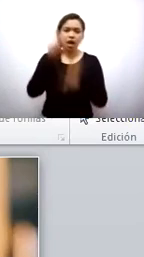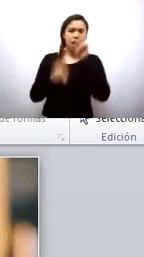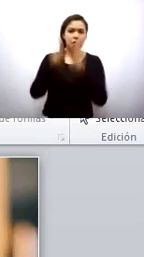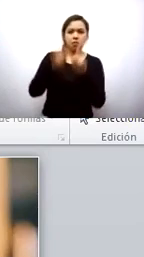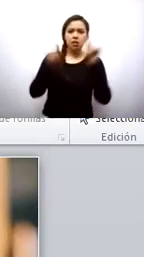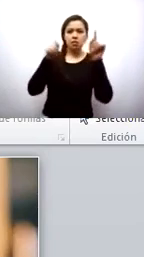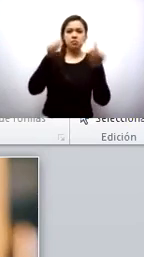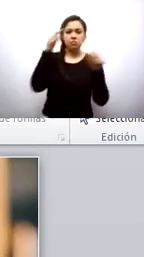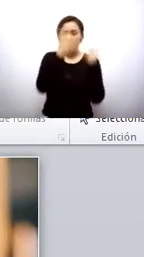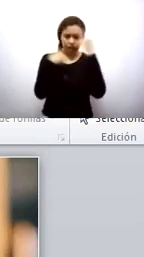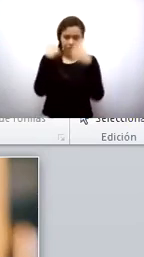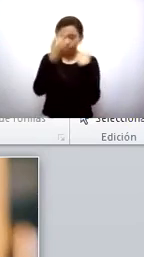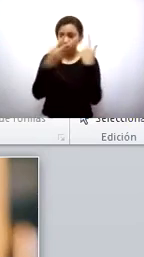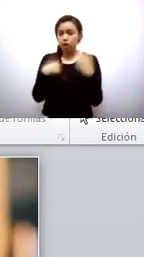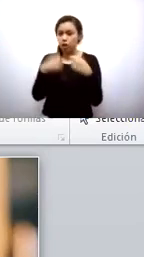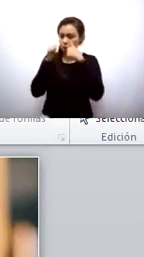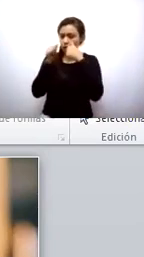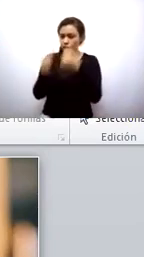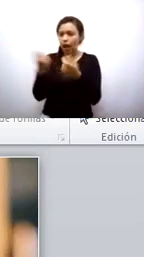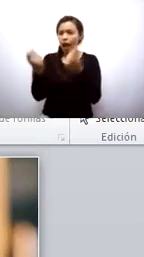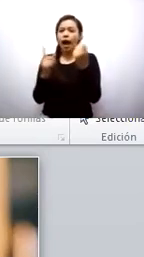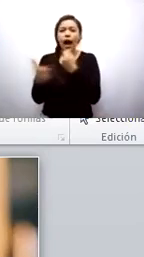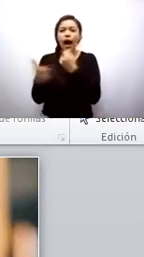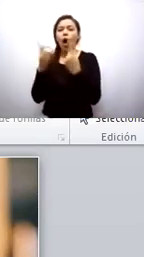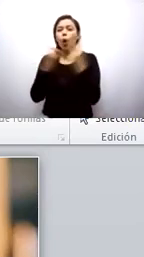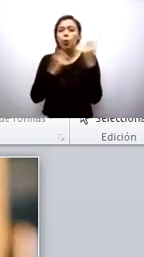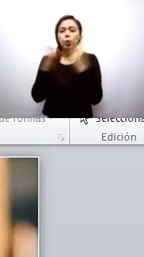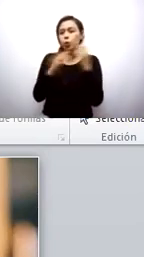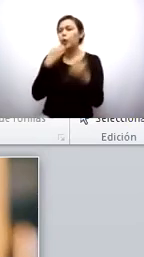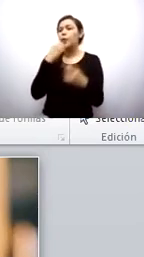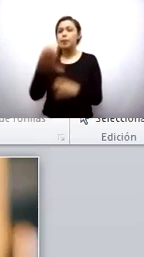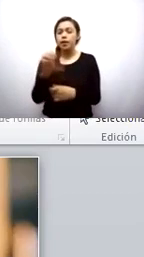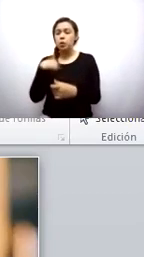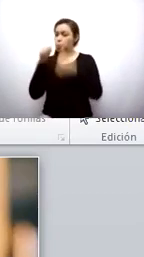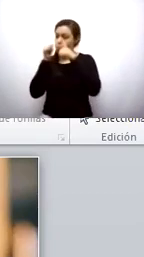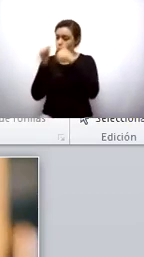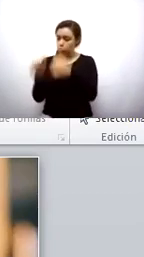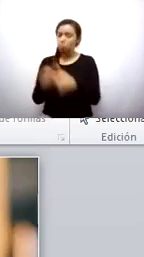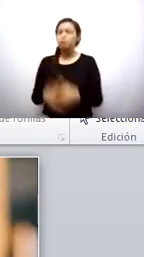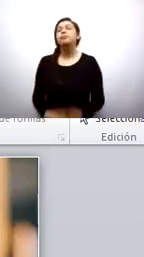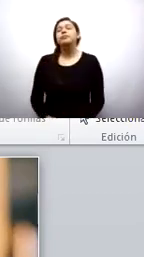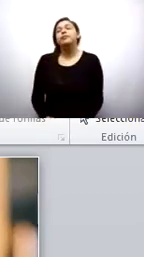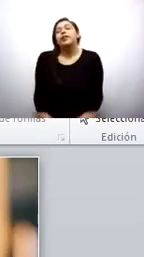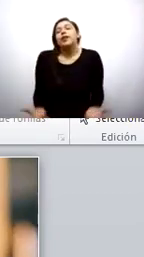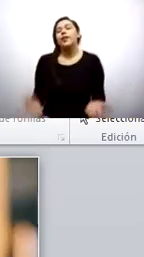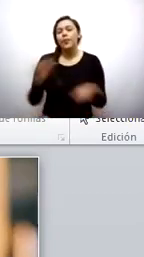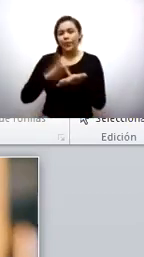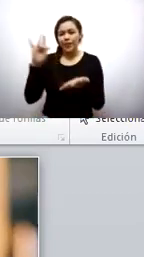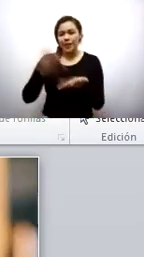revisar y quedo atento por si existiese alguna duda, algún comentario y pues muchísimas